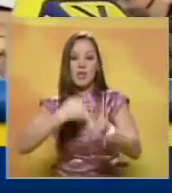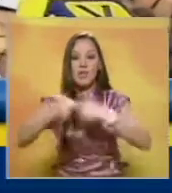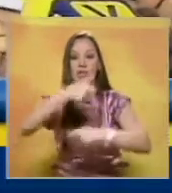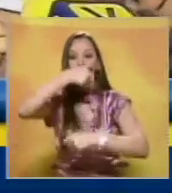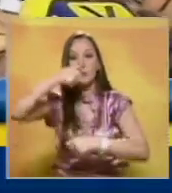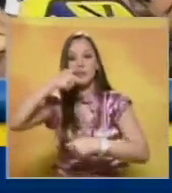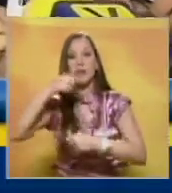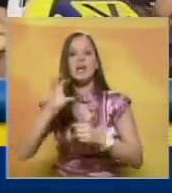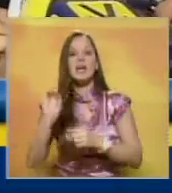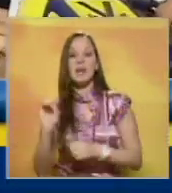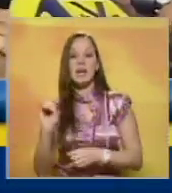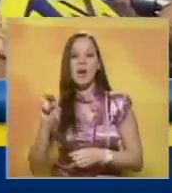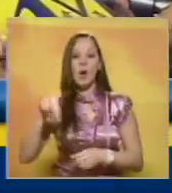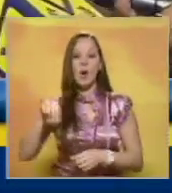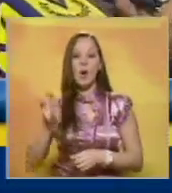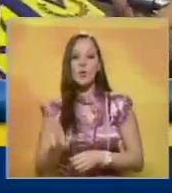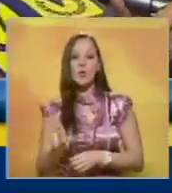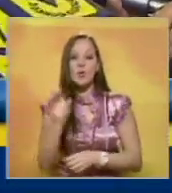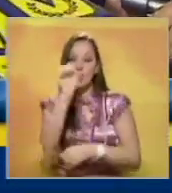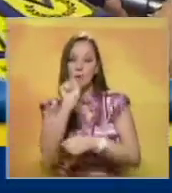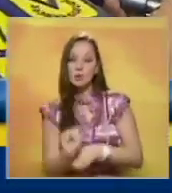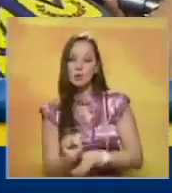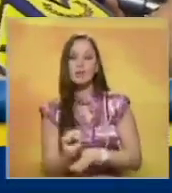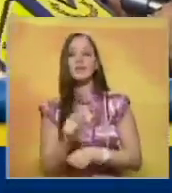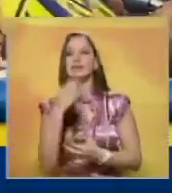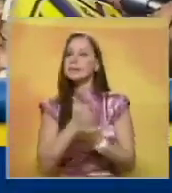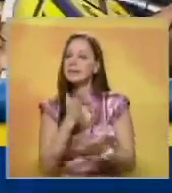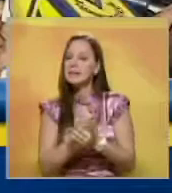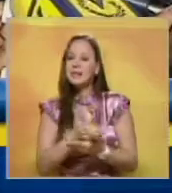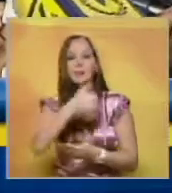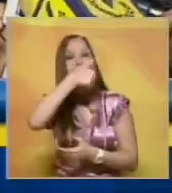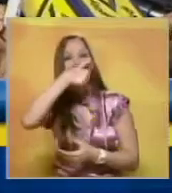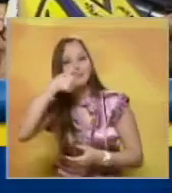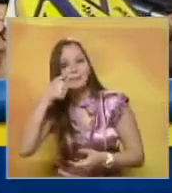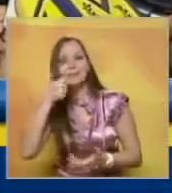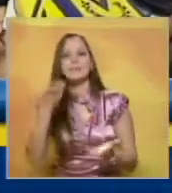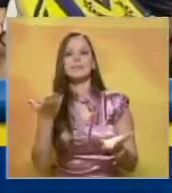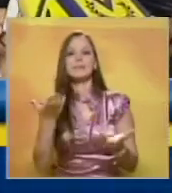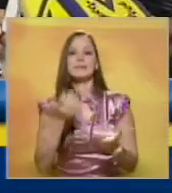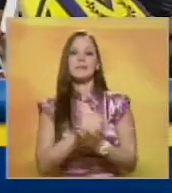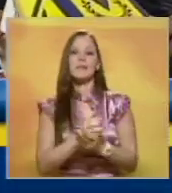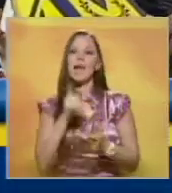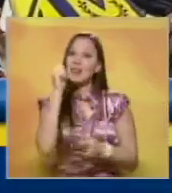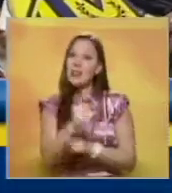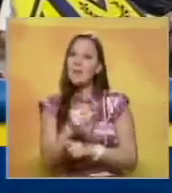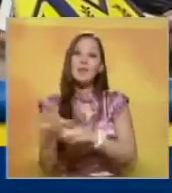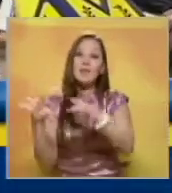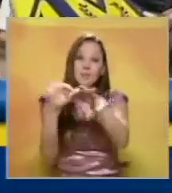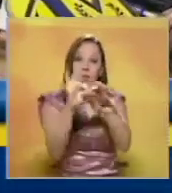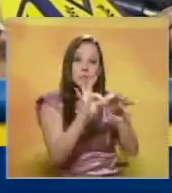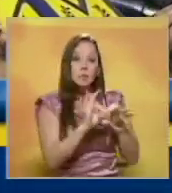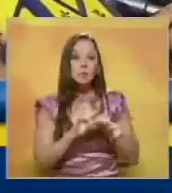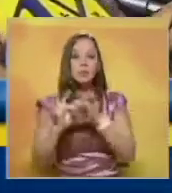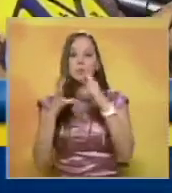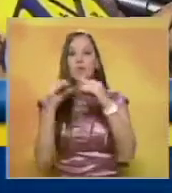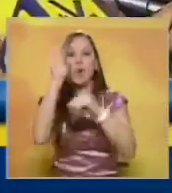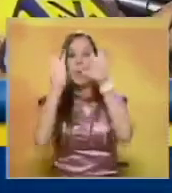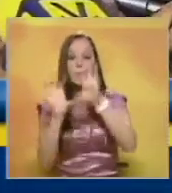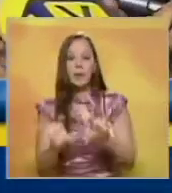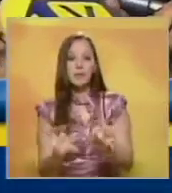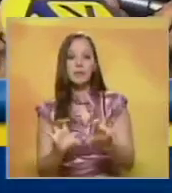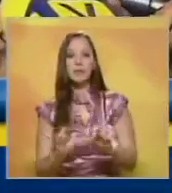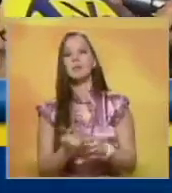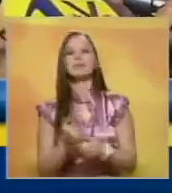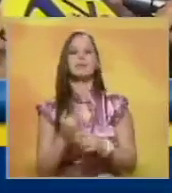UNASUR, ocurren bajo el efecto del consumo de las drogas. Entonces debe haber mayor articulación en ambos consejos, eso lo hemos planteado ya tanto